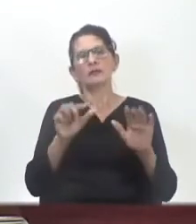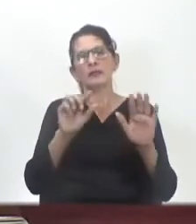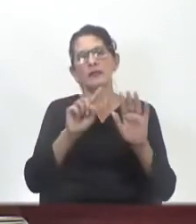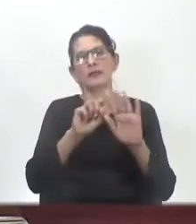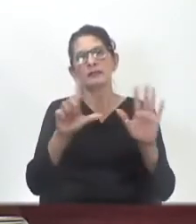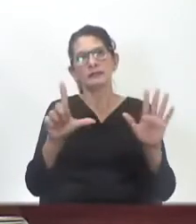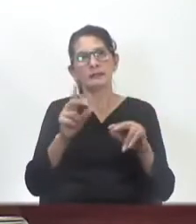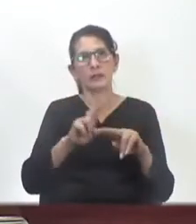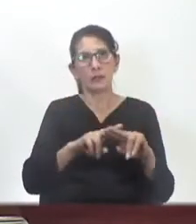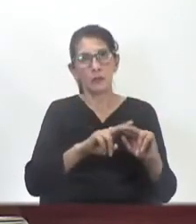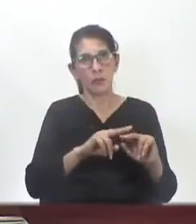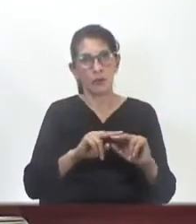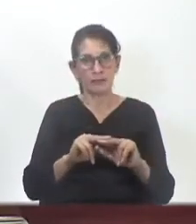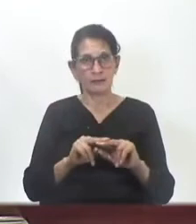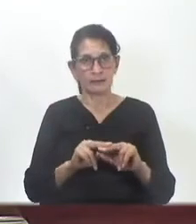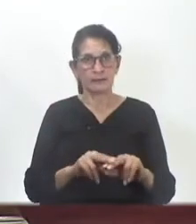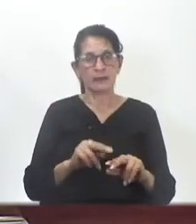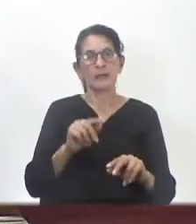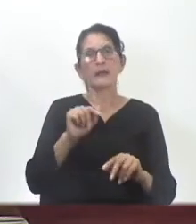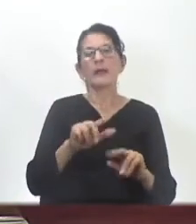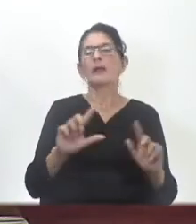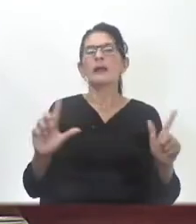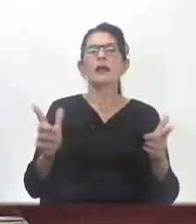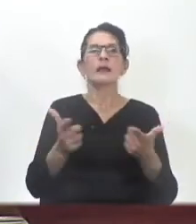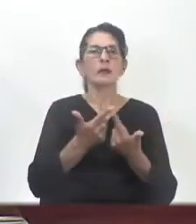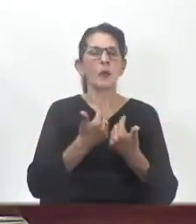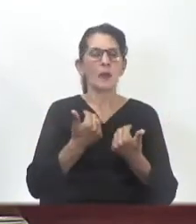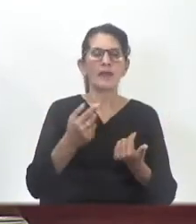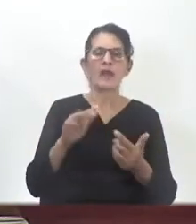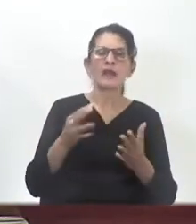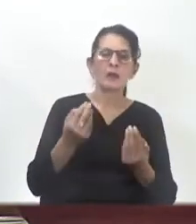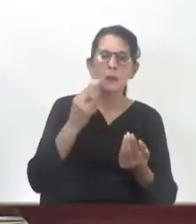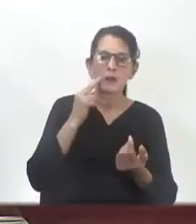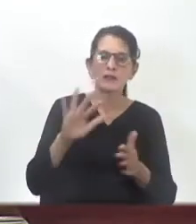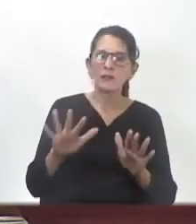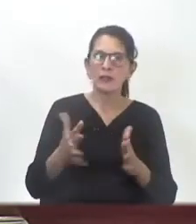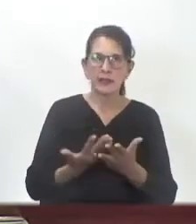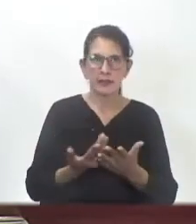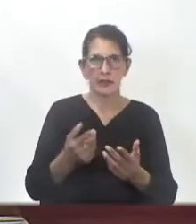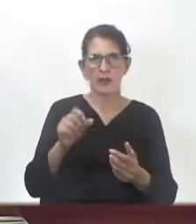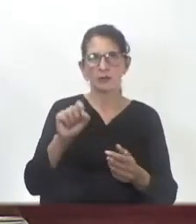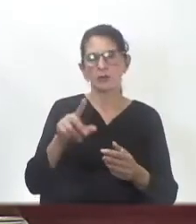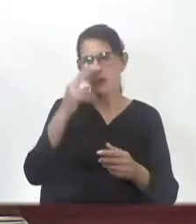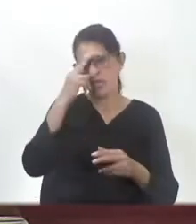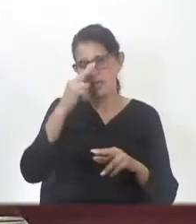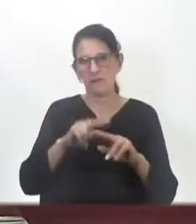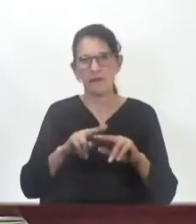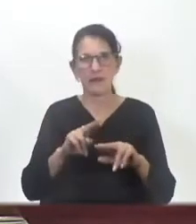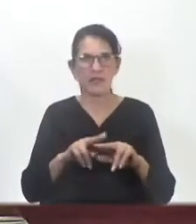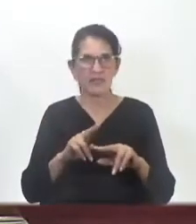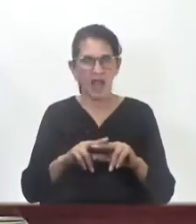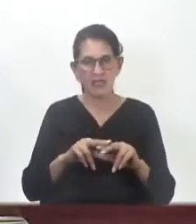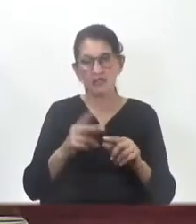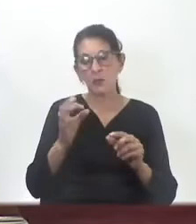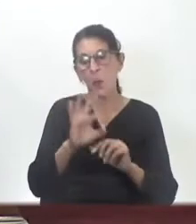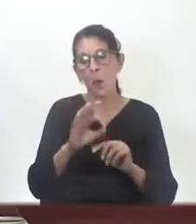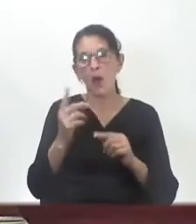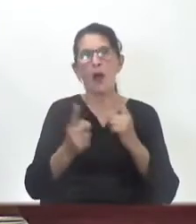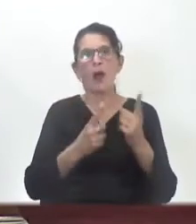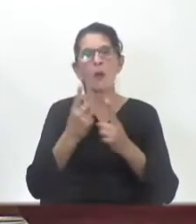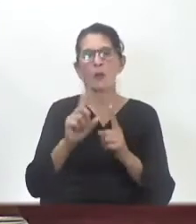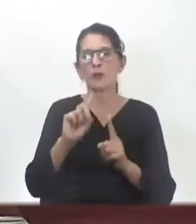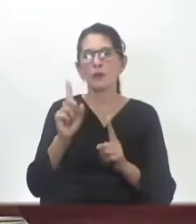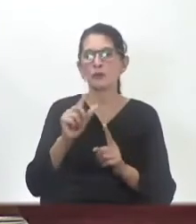muertes en las que no se encontraron causas violentas vinculadas a patologías o enfermedades, o aunque en alguna de ellas no se